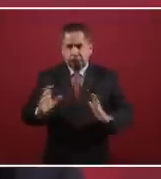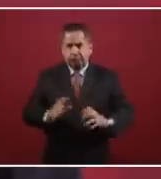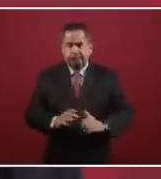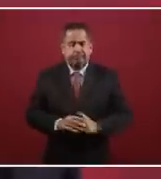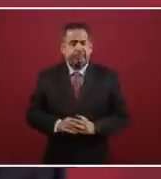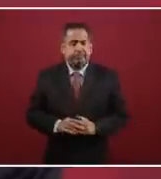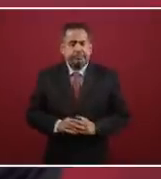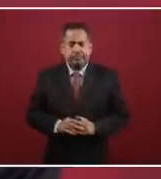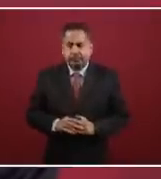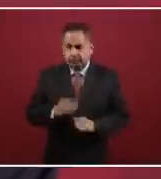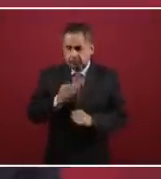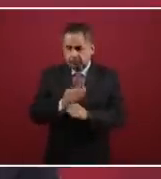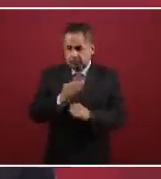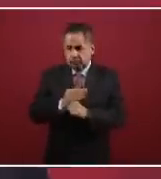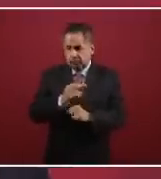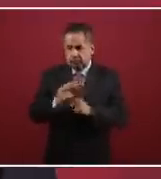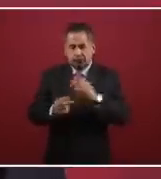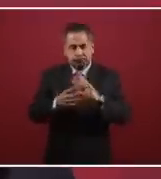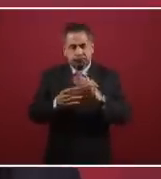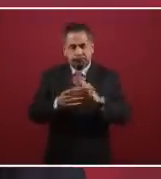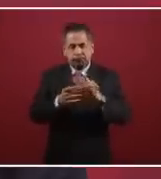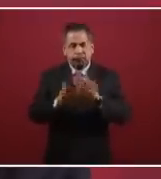Lo que estamos haciendo ahora es